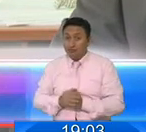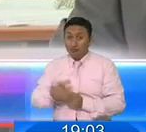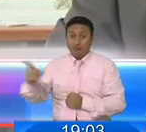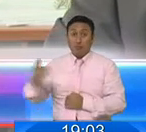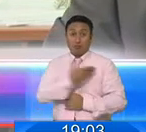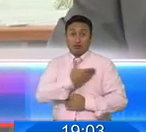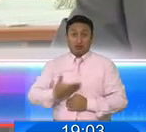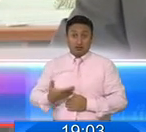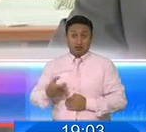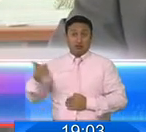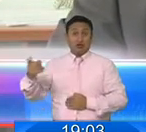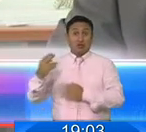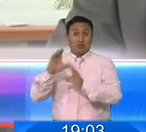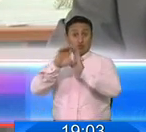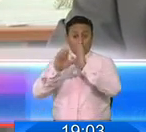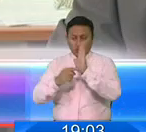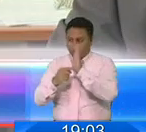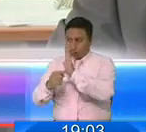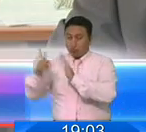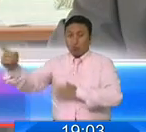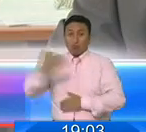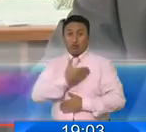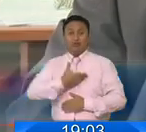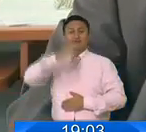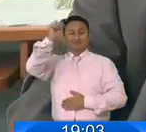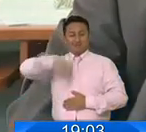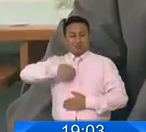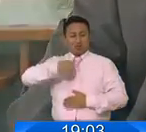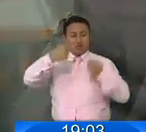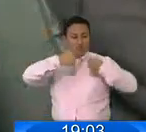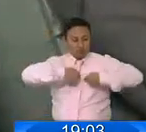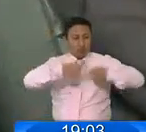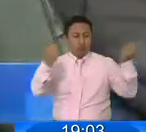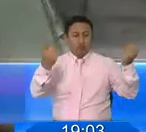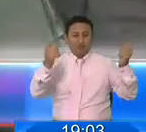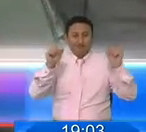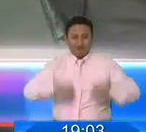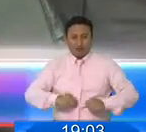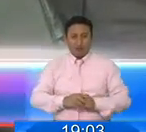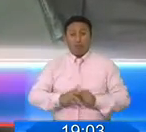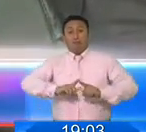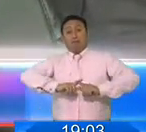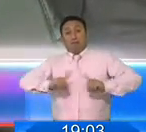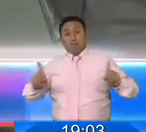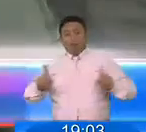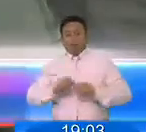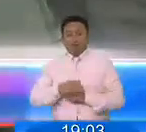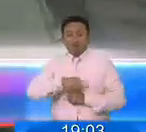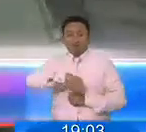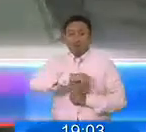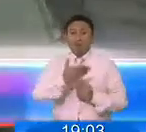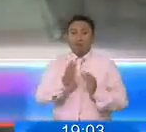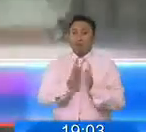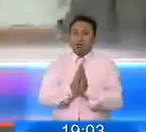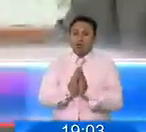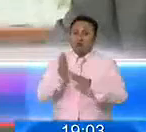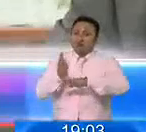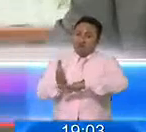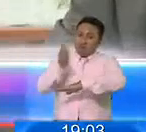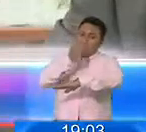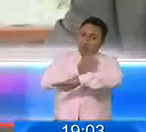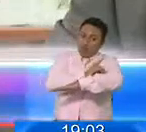tiene facultad constitucional para convocar a una consulta y naturalmente el periodo de consulta tiene que ser